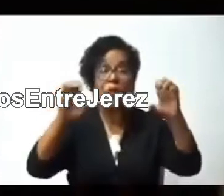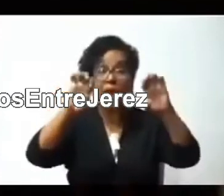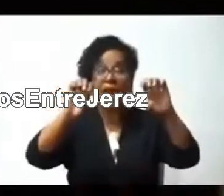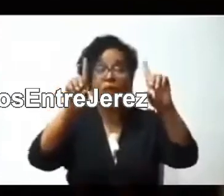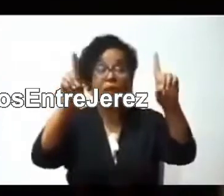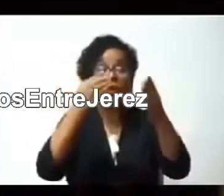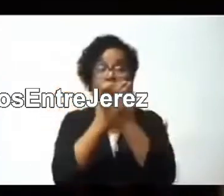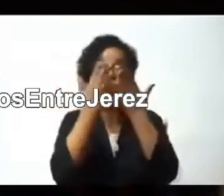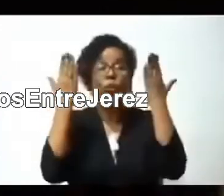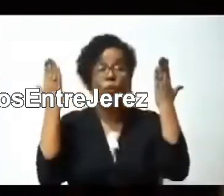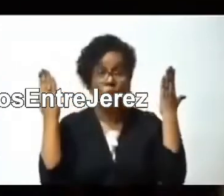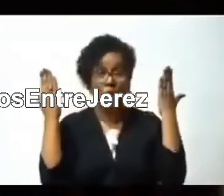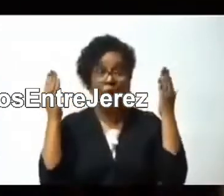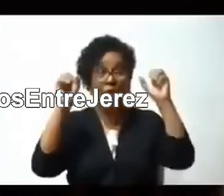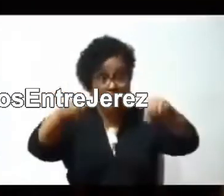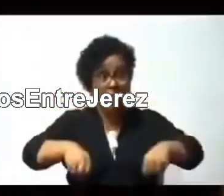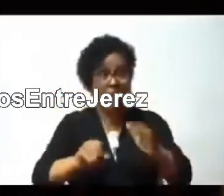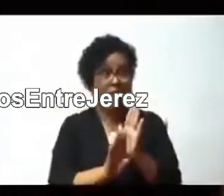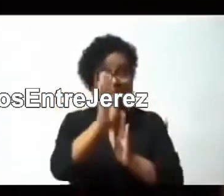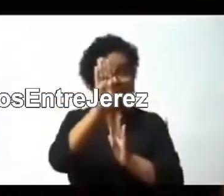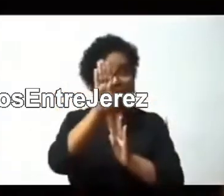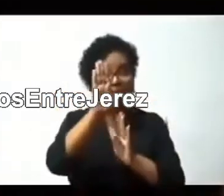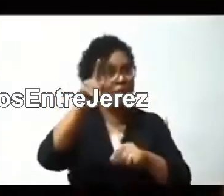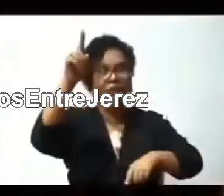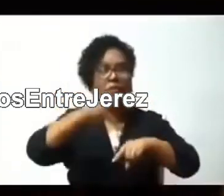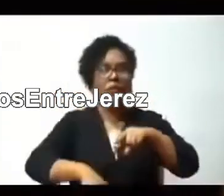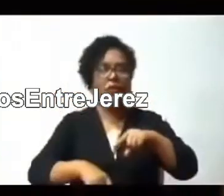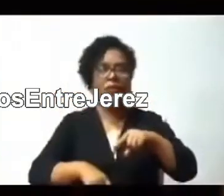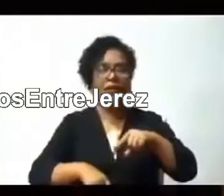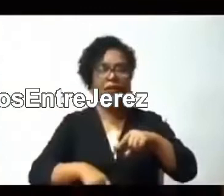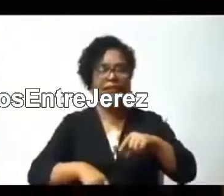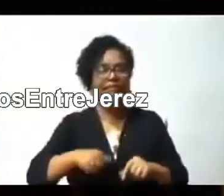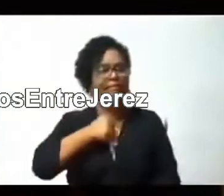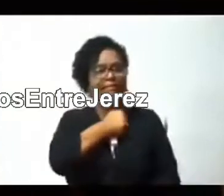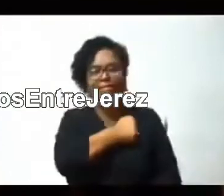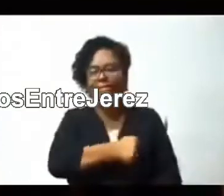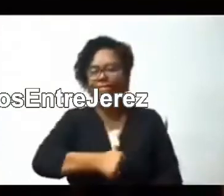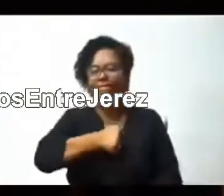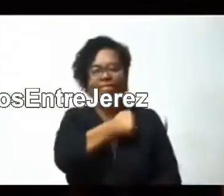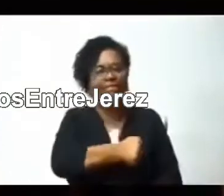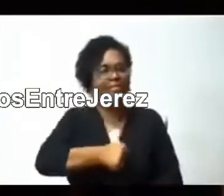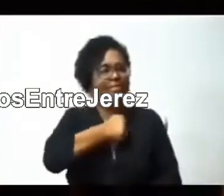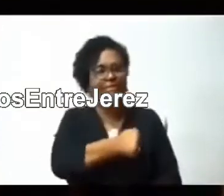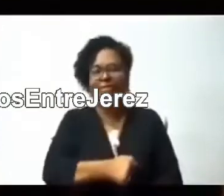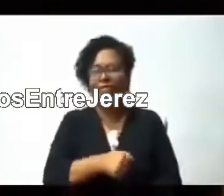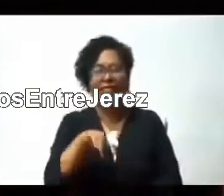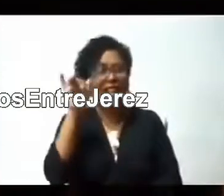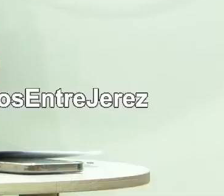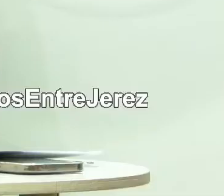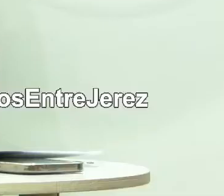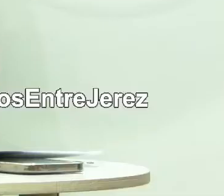las peripecias por las que atraviesan las personas que padecen esta enfermedad en República Dominicana, que es una de las cosas que